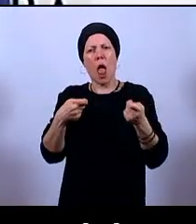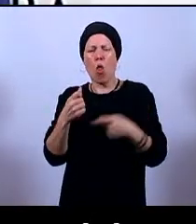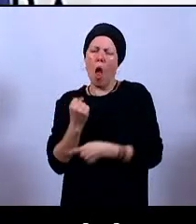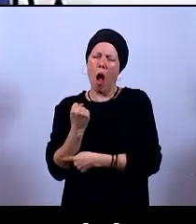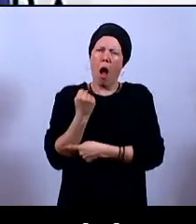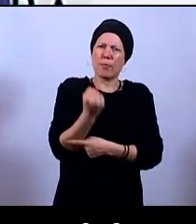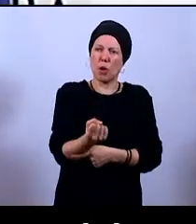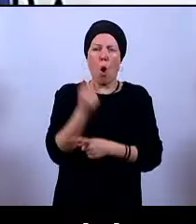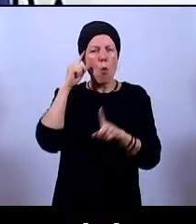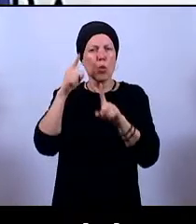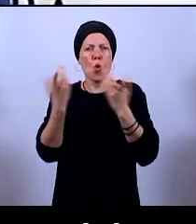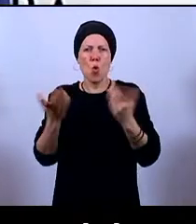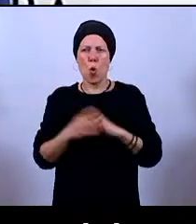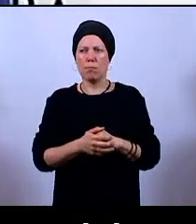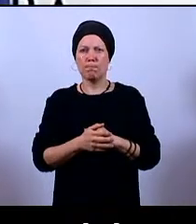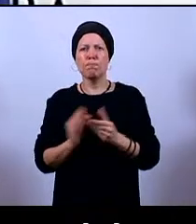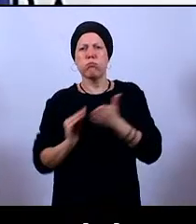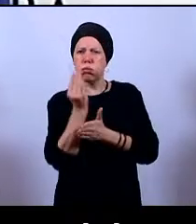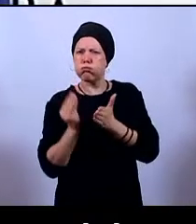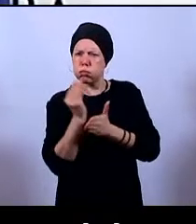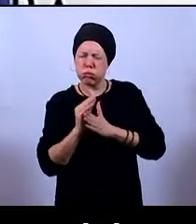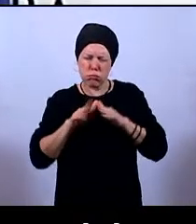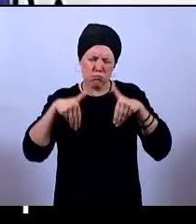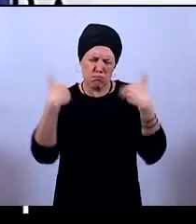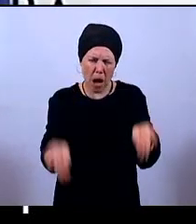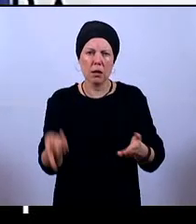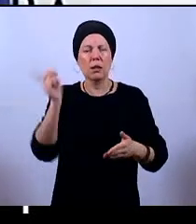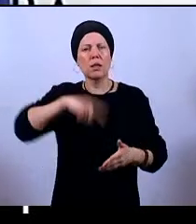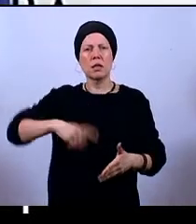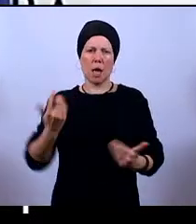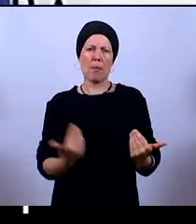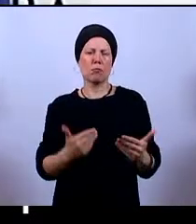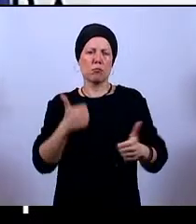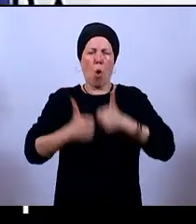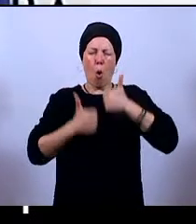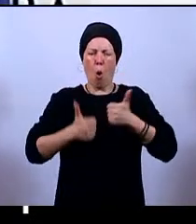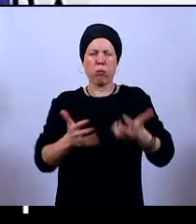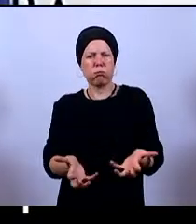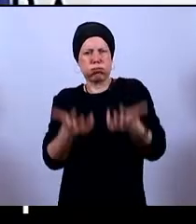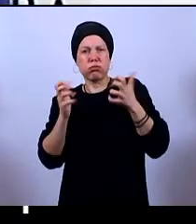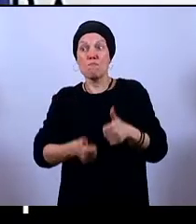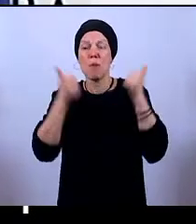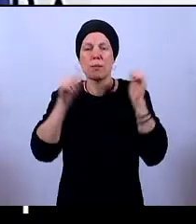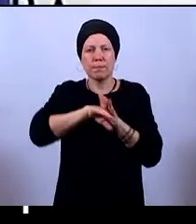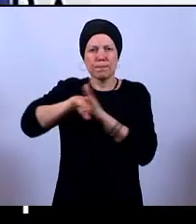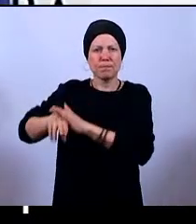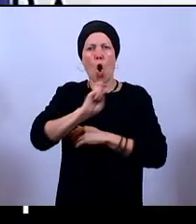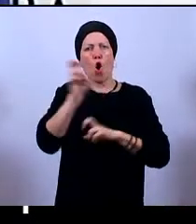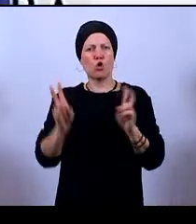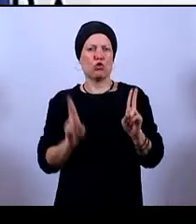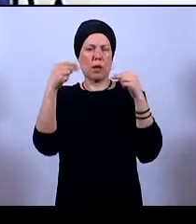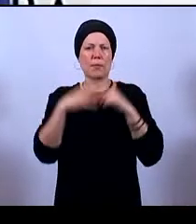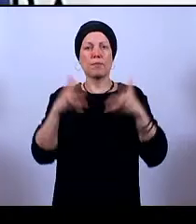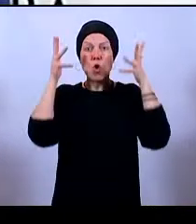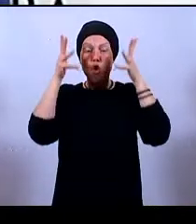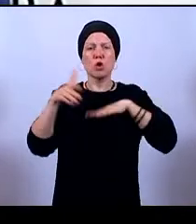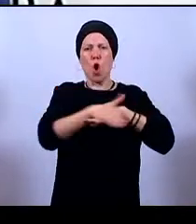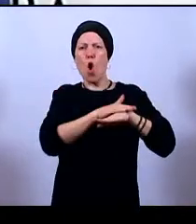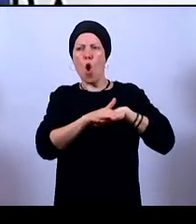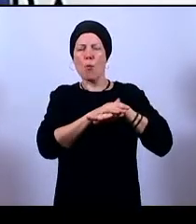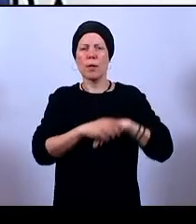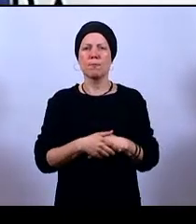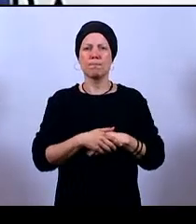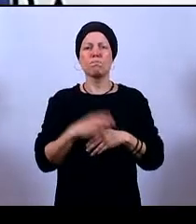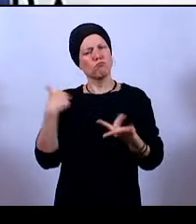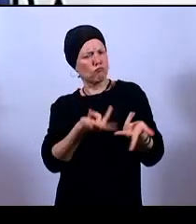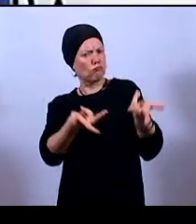para que aumenten su capacidad productiva y ganen en competitividad. Y vamos con otro asunto. El Consejo de Gobierno ha dado